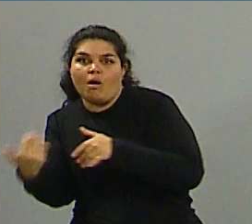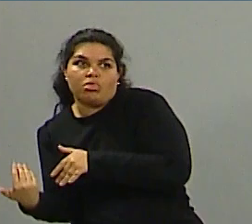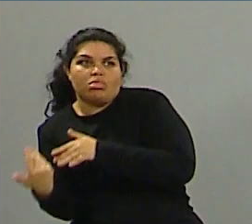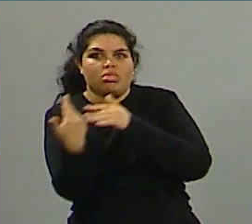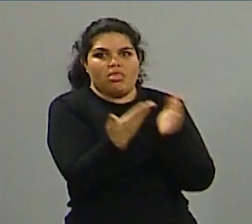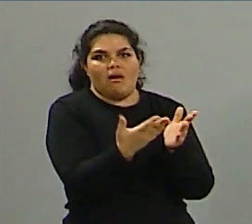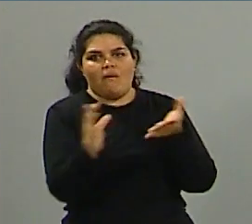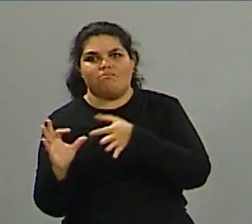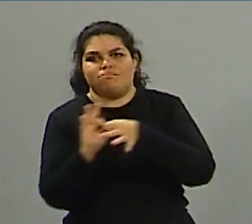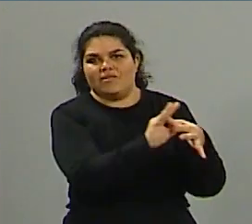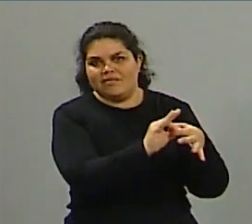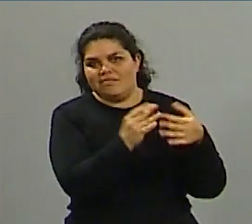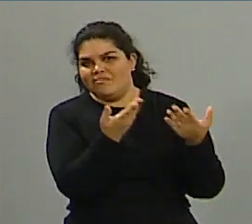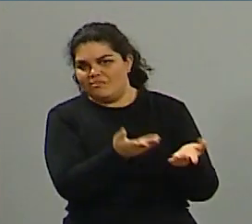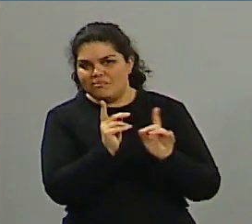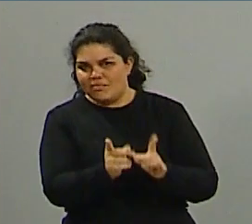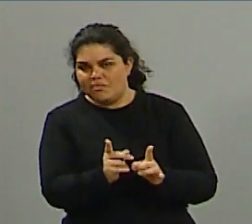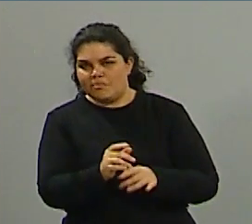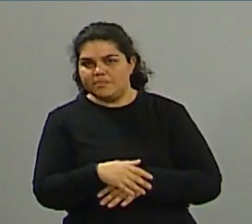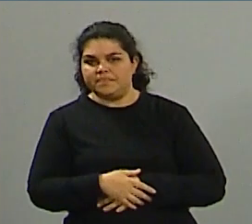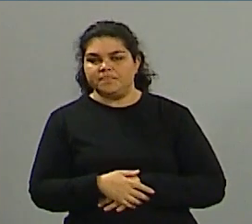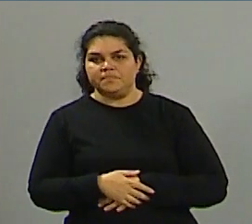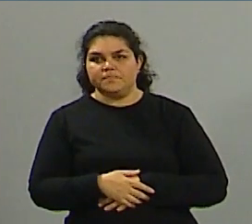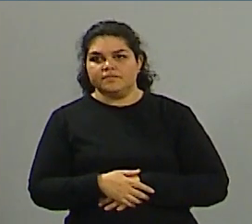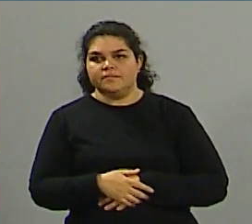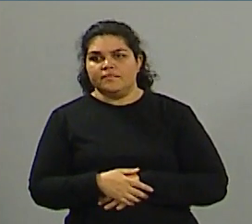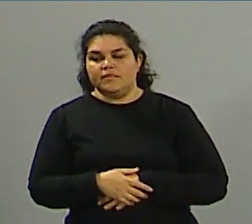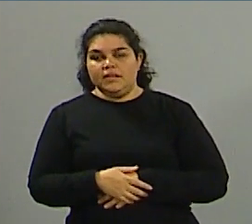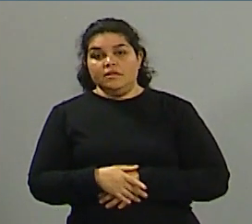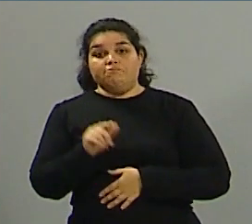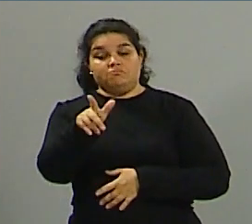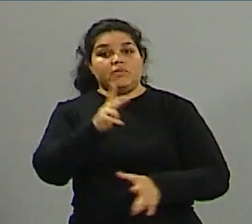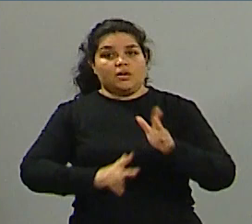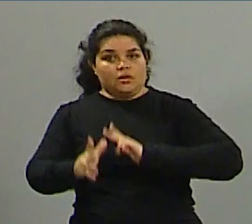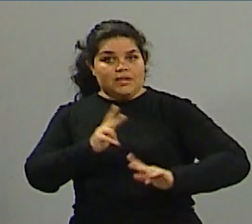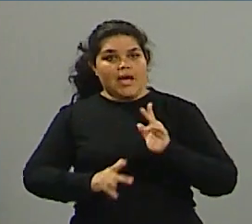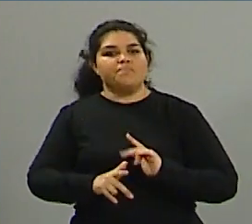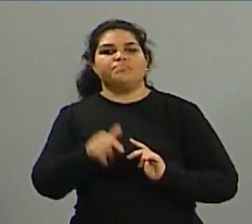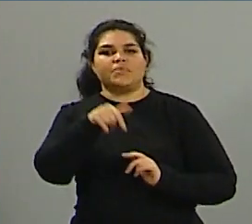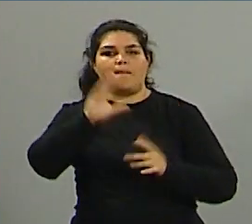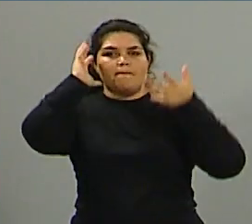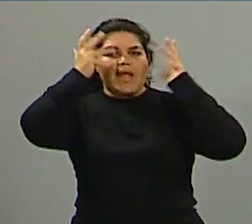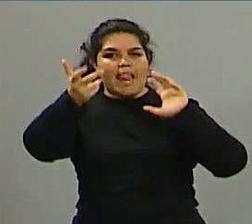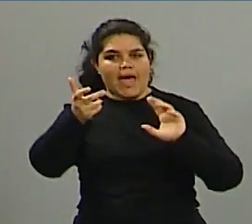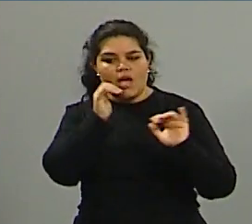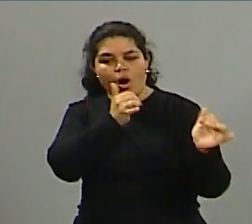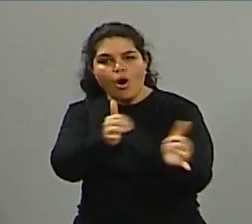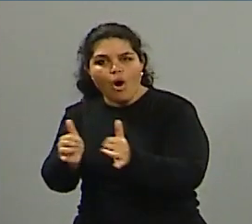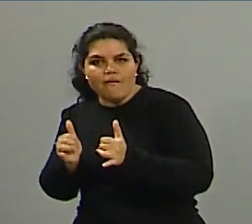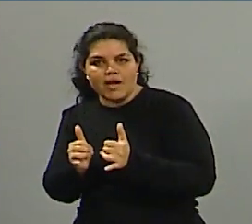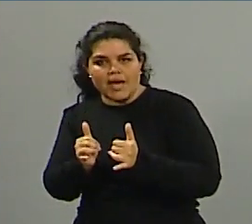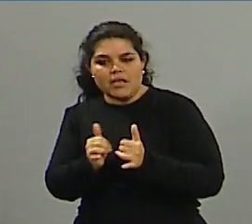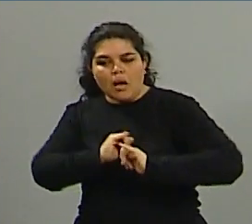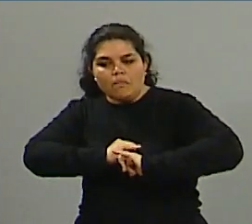decías vos del tema de cómo supo captar a los jóvenes, ¿no? O llegar con el